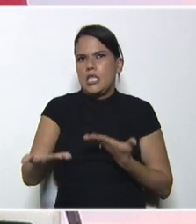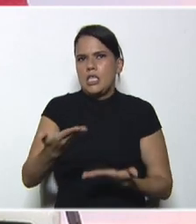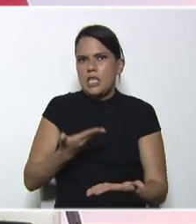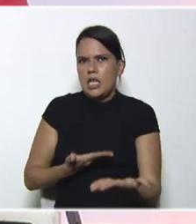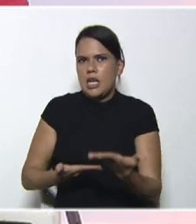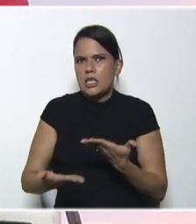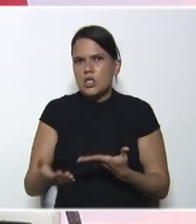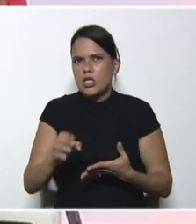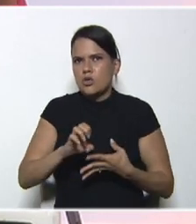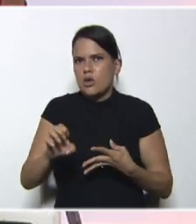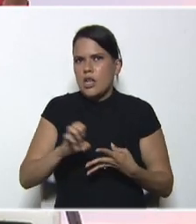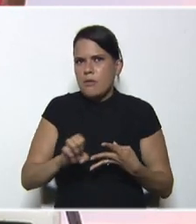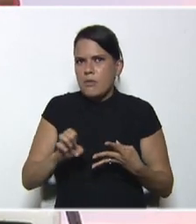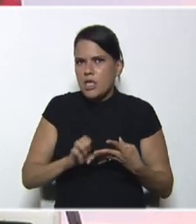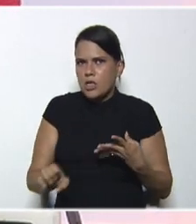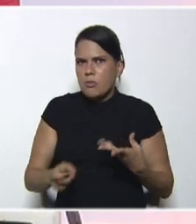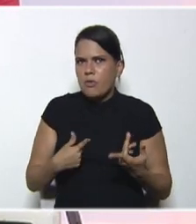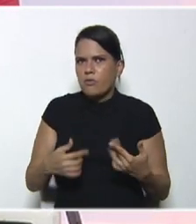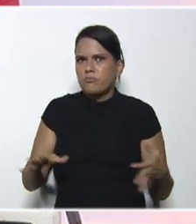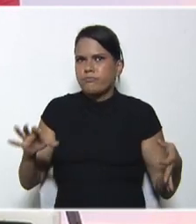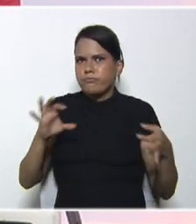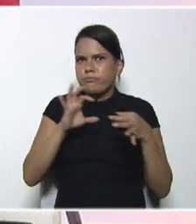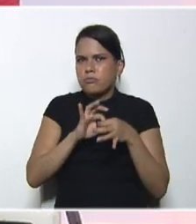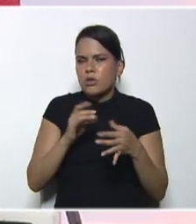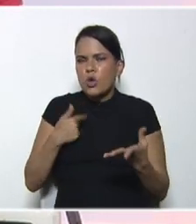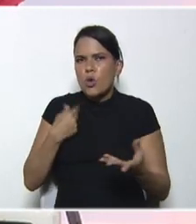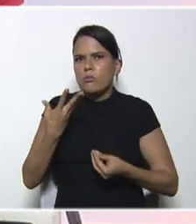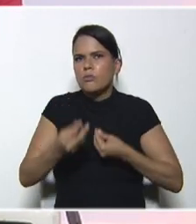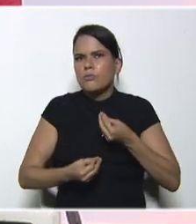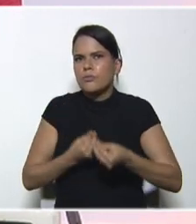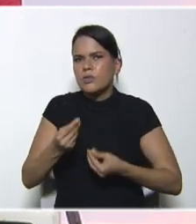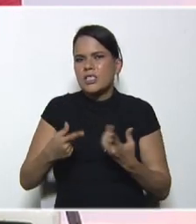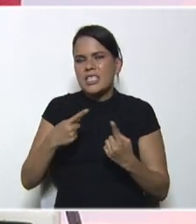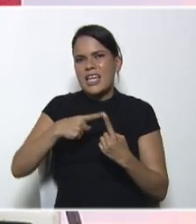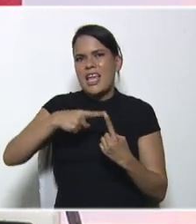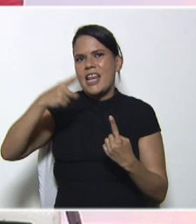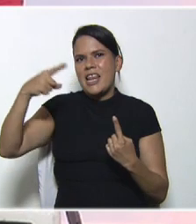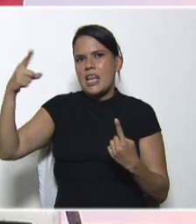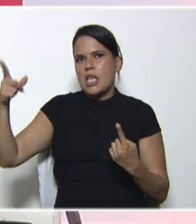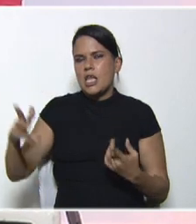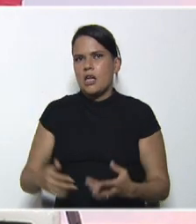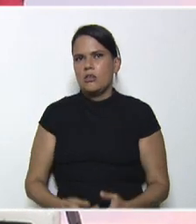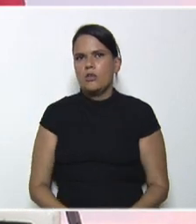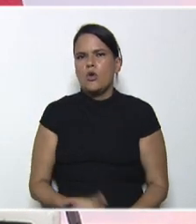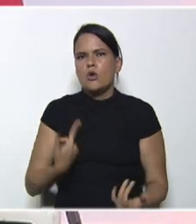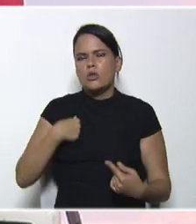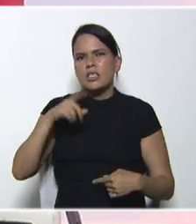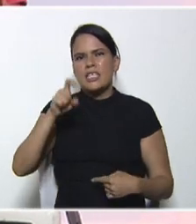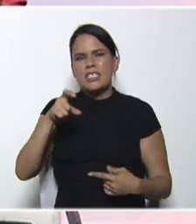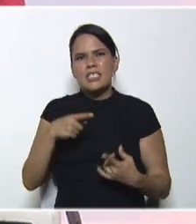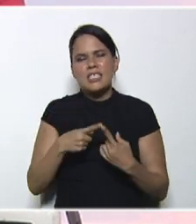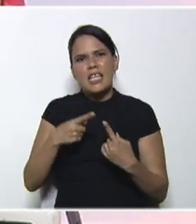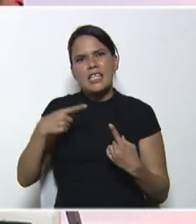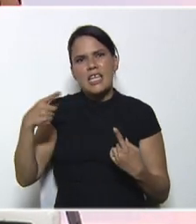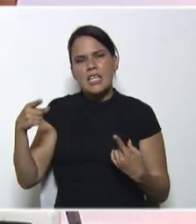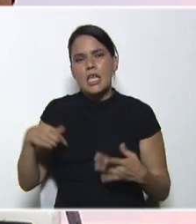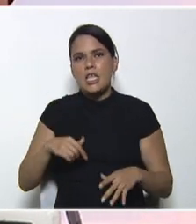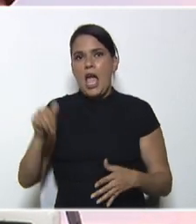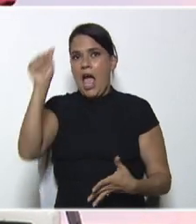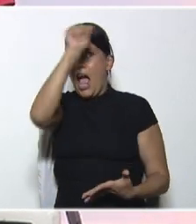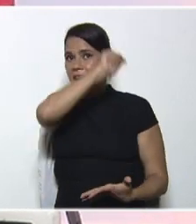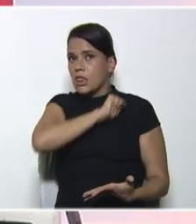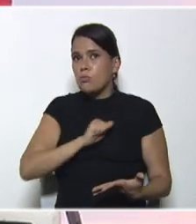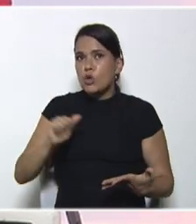para formar compuestos y de cómo se genera también energía o se necesita energía de esa atmósfera